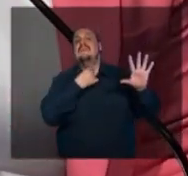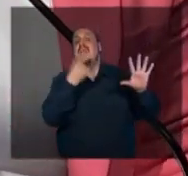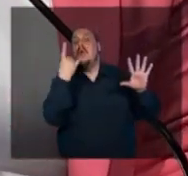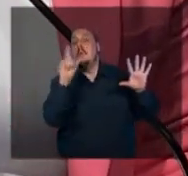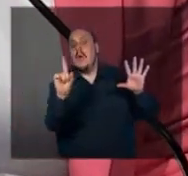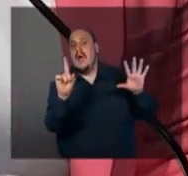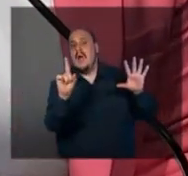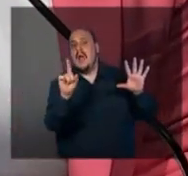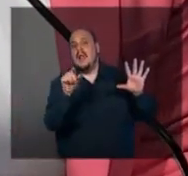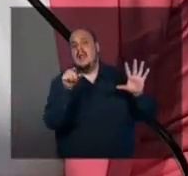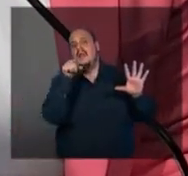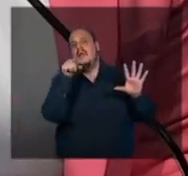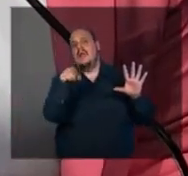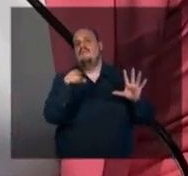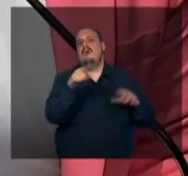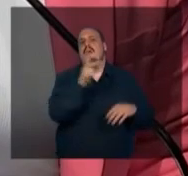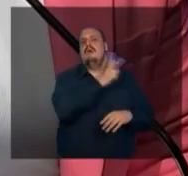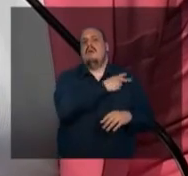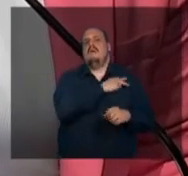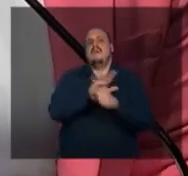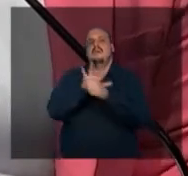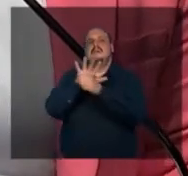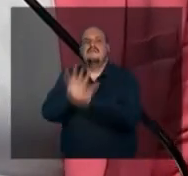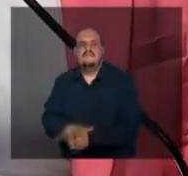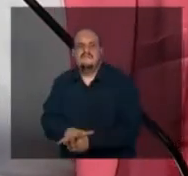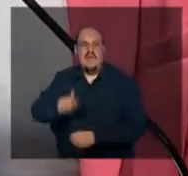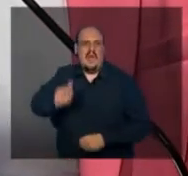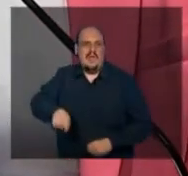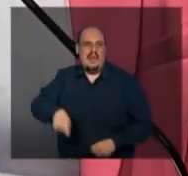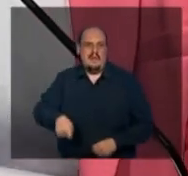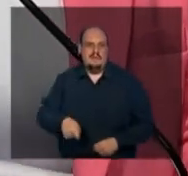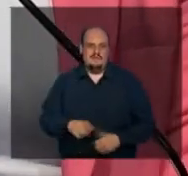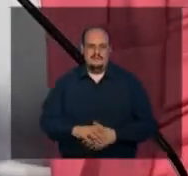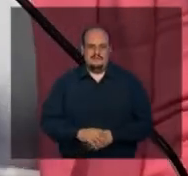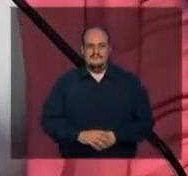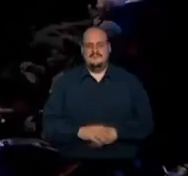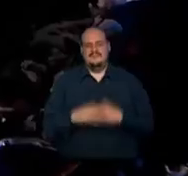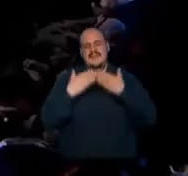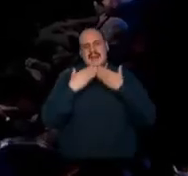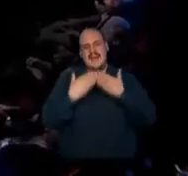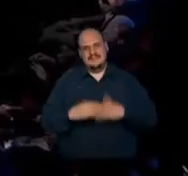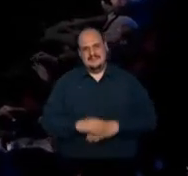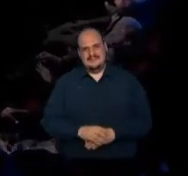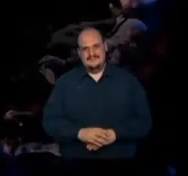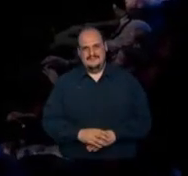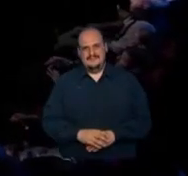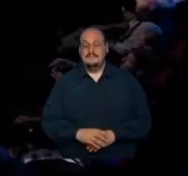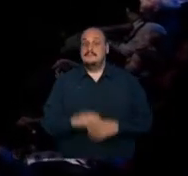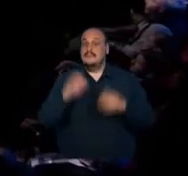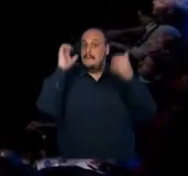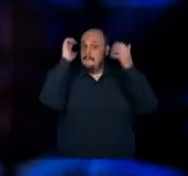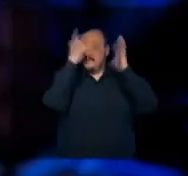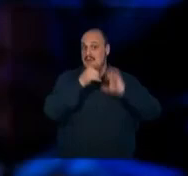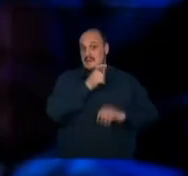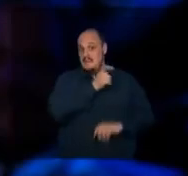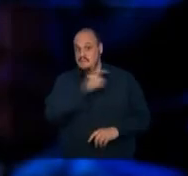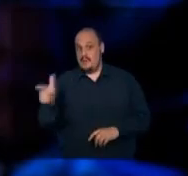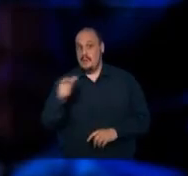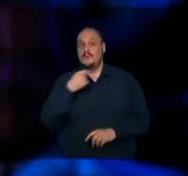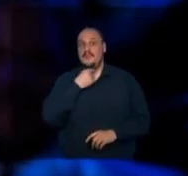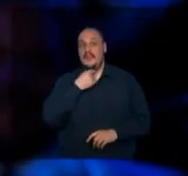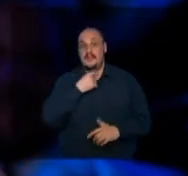libertad de que te exploten sin límites Muchas gracias gracias miram bre Javier m su derecho